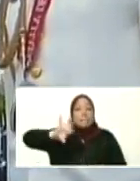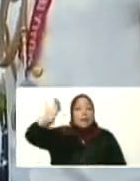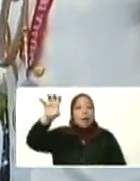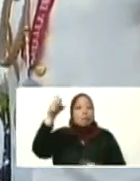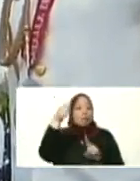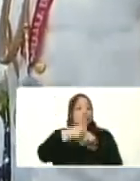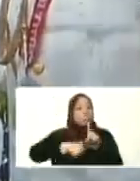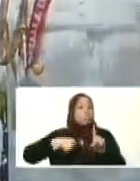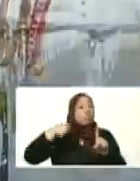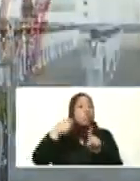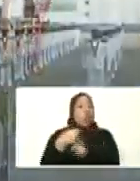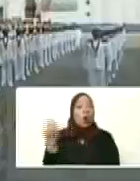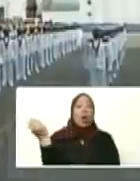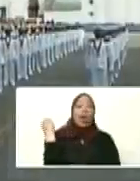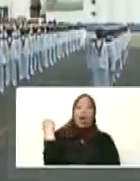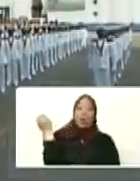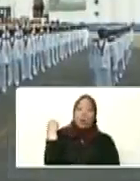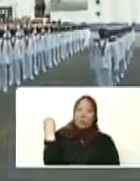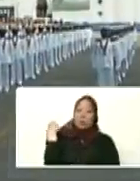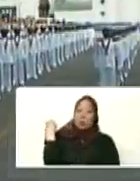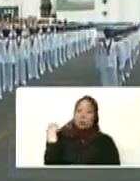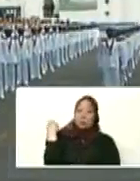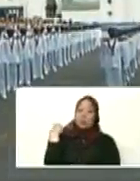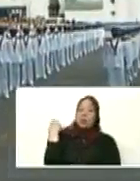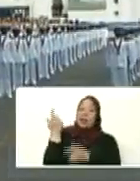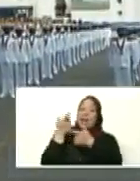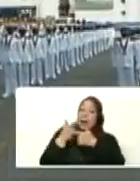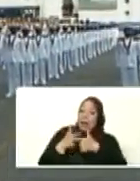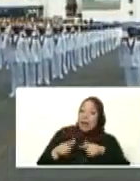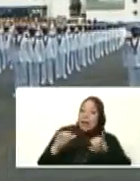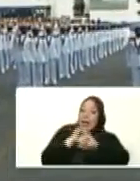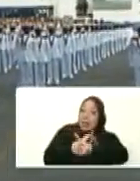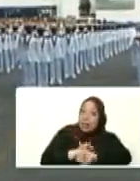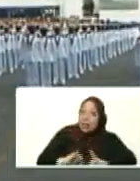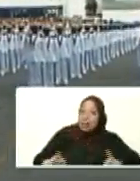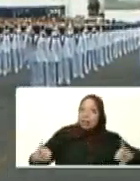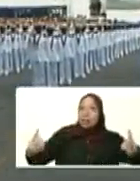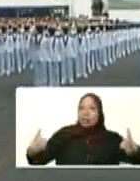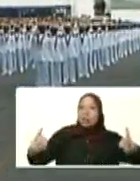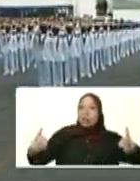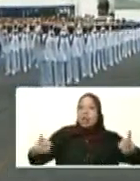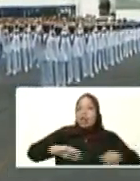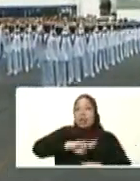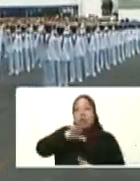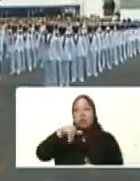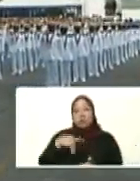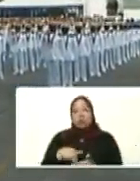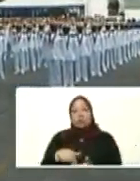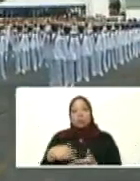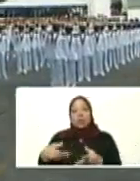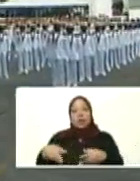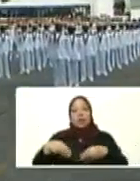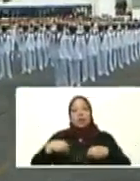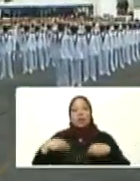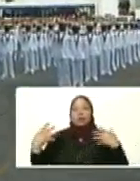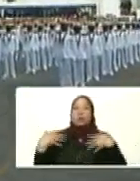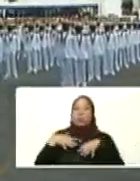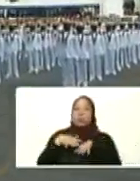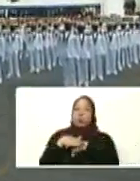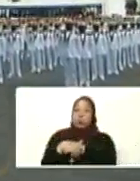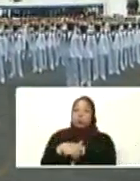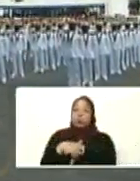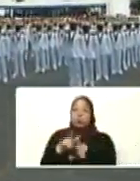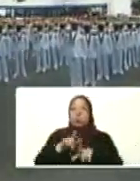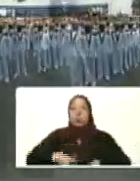lucha, que no es otra que garantizar la independencia y la soberanía de la nación y asegurar la integridad de su